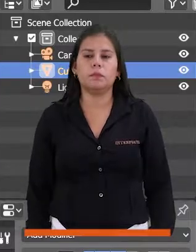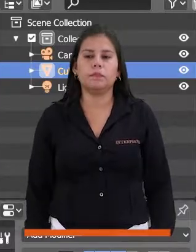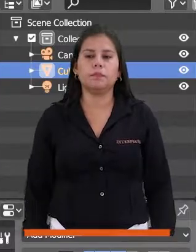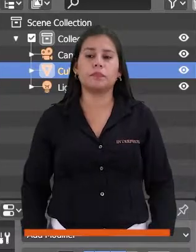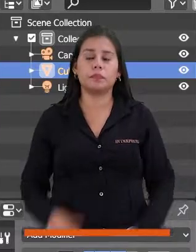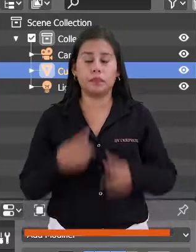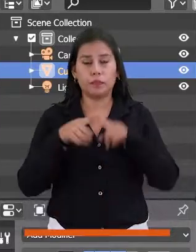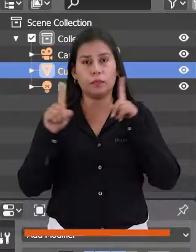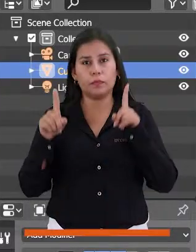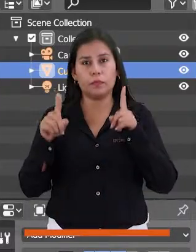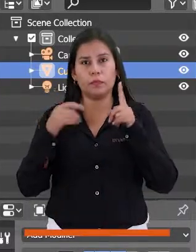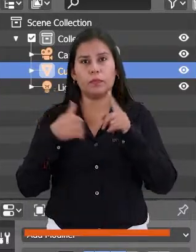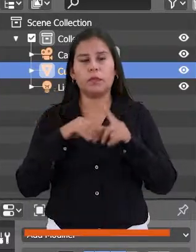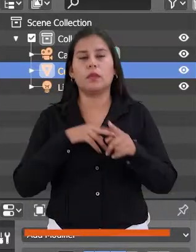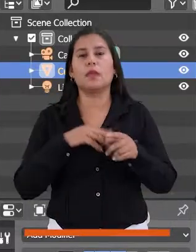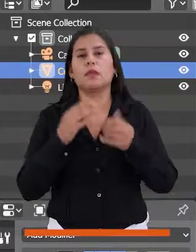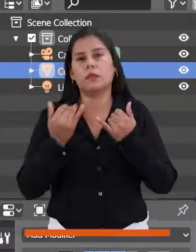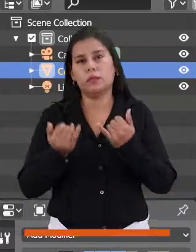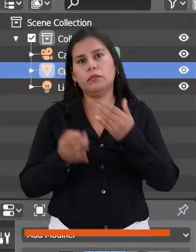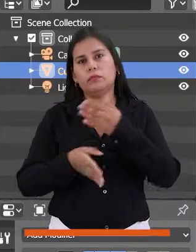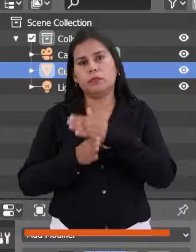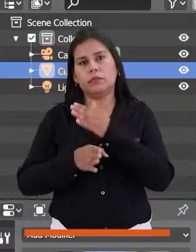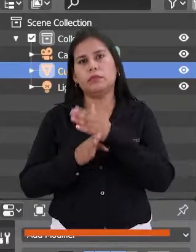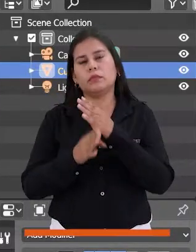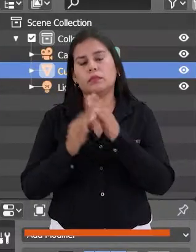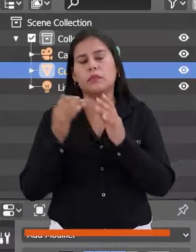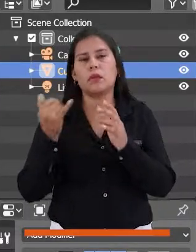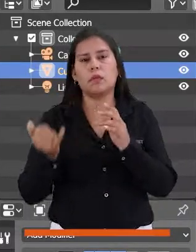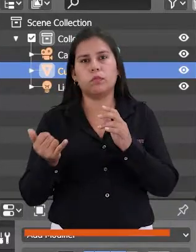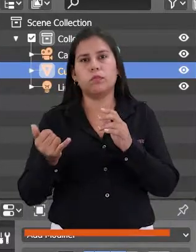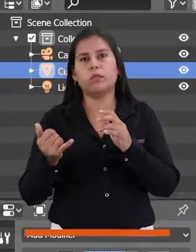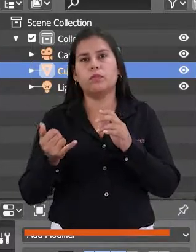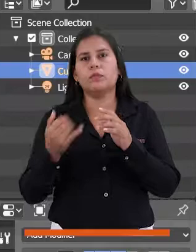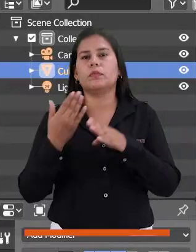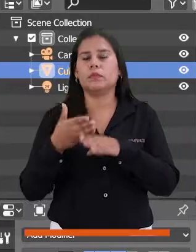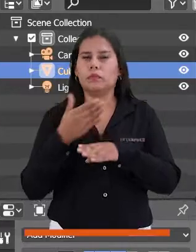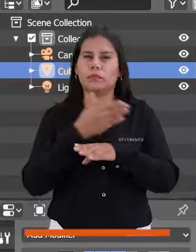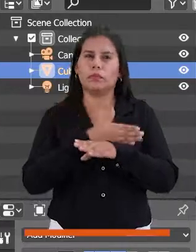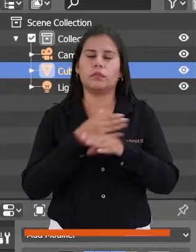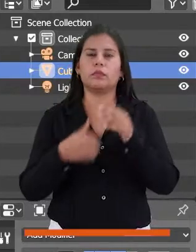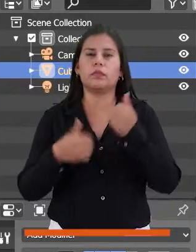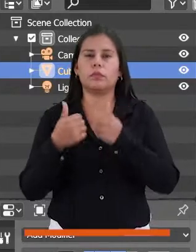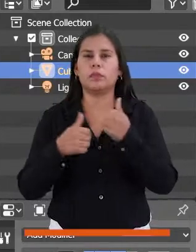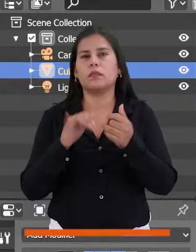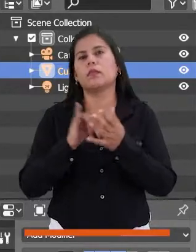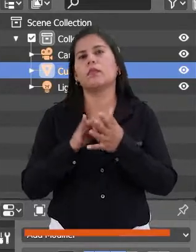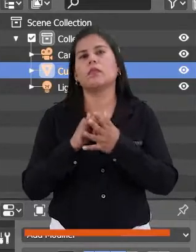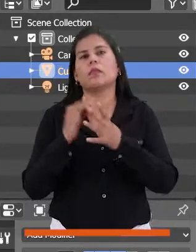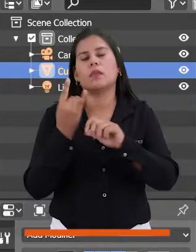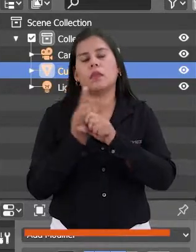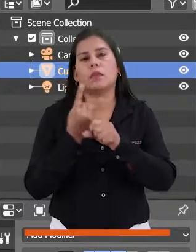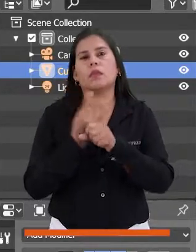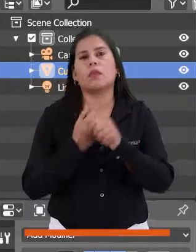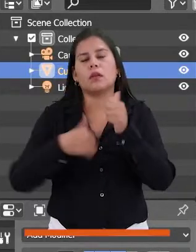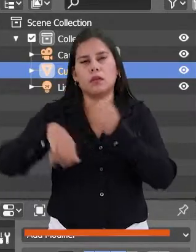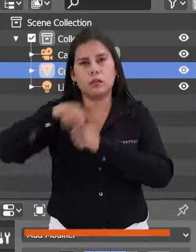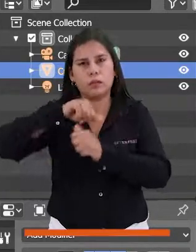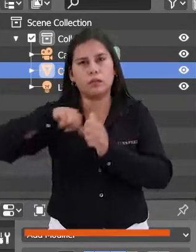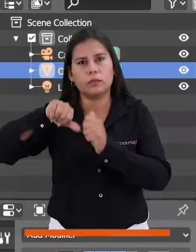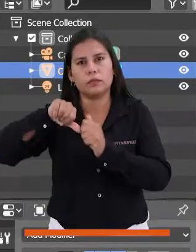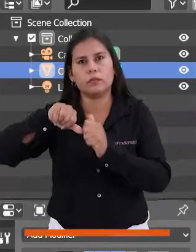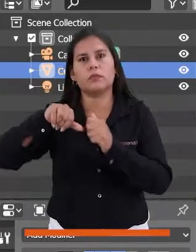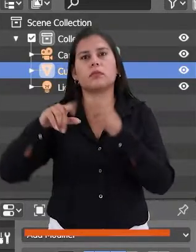¿sí? Pero el cubo sigue estando ahí. Por eso era que les decía anteriormente que se aplican modificadores